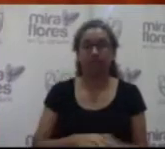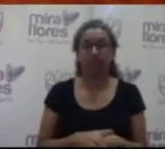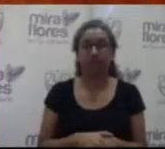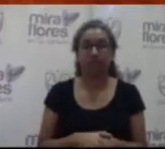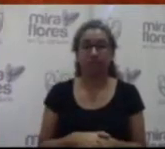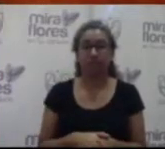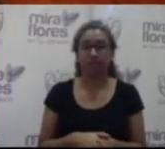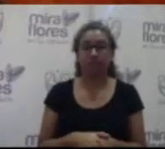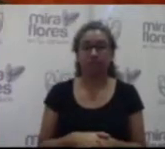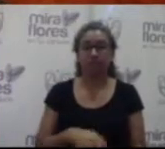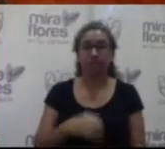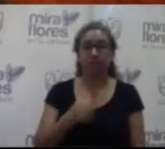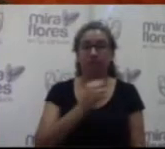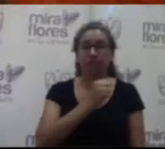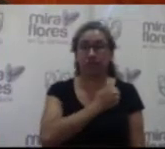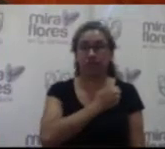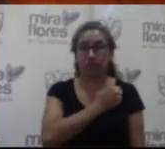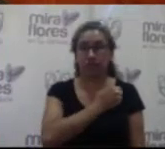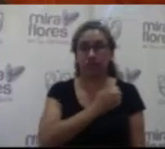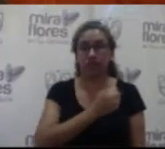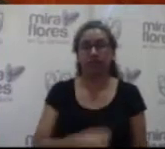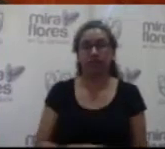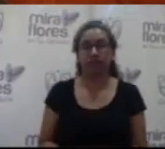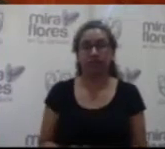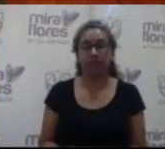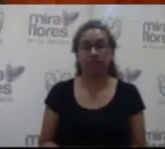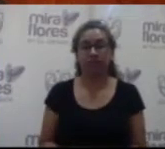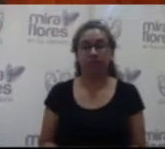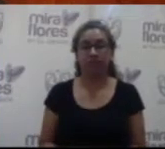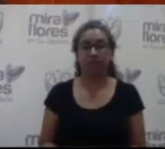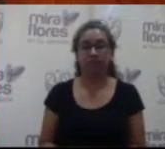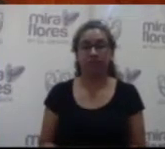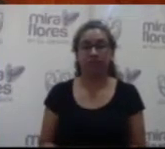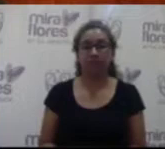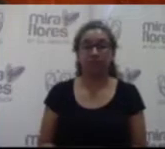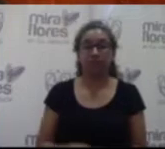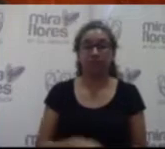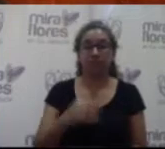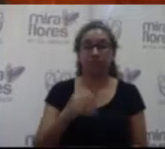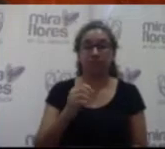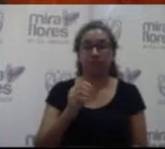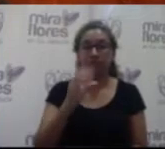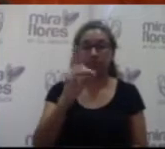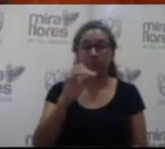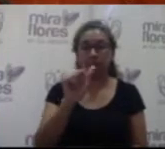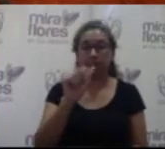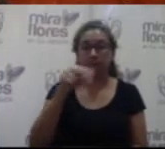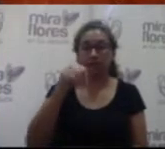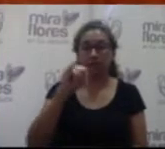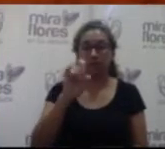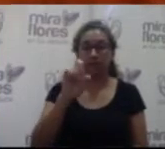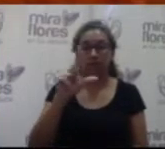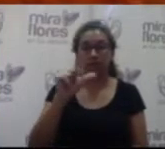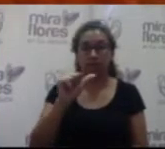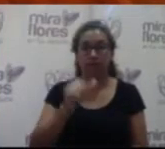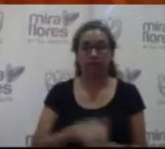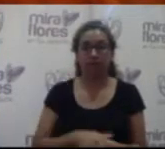Señora Susana Stilich Guatzo. Señorita Daniela Lozano Vítor.